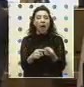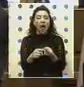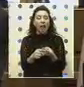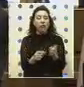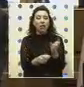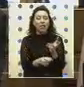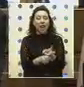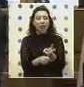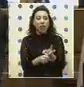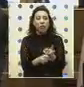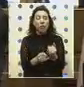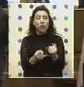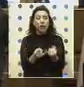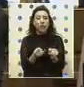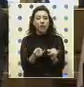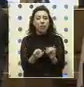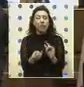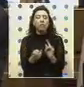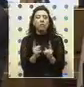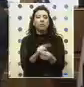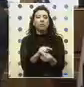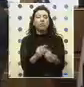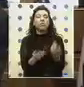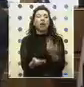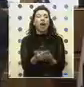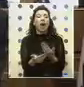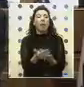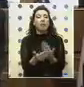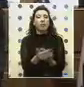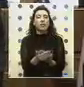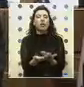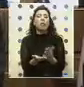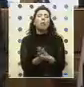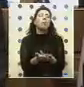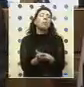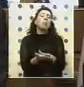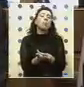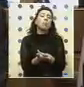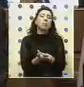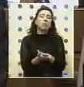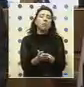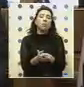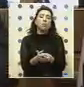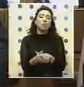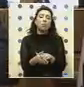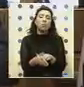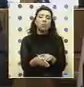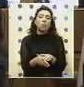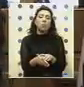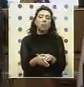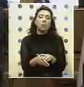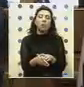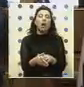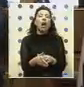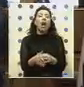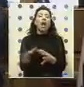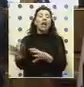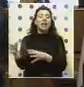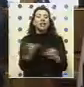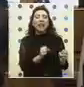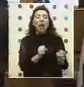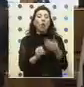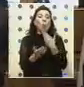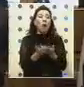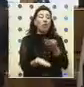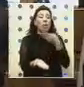de sus adultos mayores y finalmente terminar sacando réditos como podría ser el de alguna u otra forma ser parte de la herencia, ser